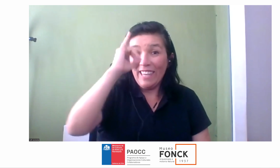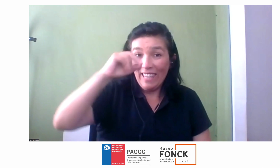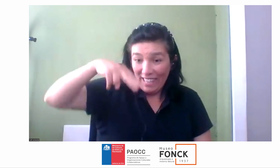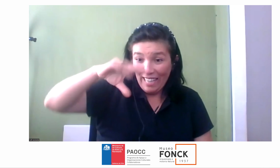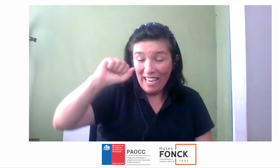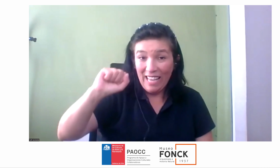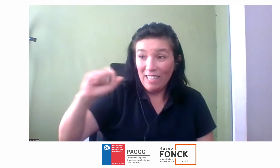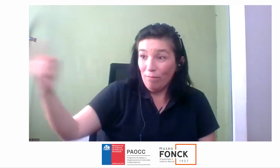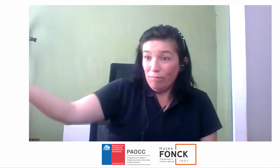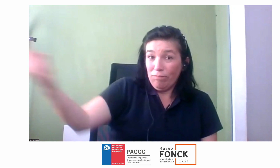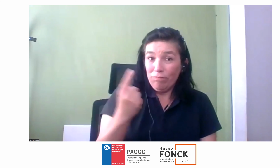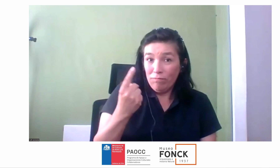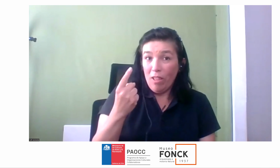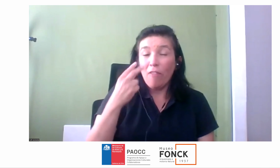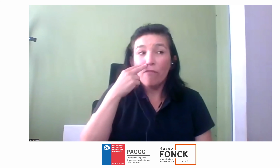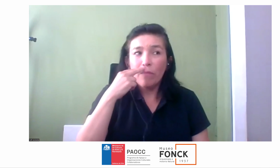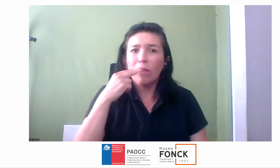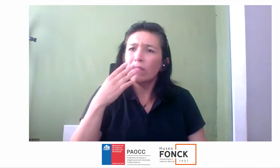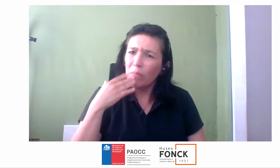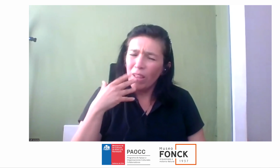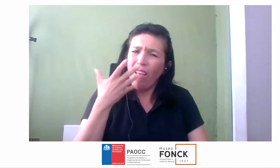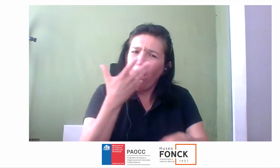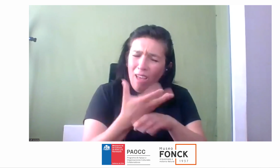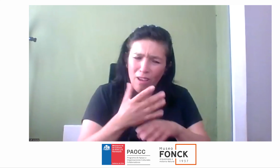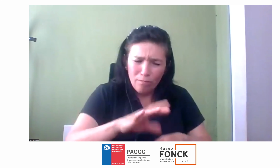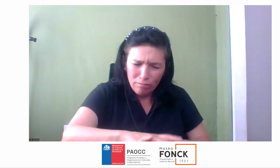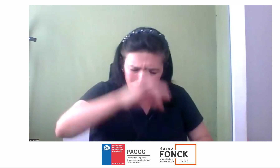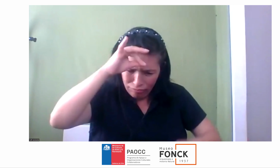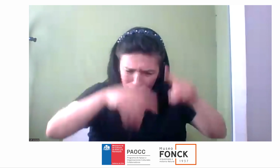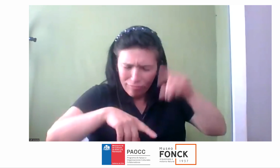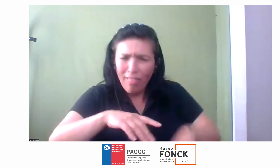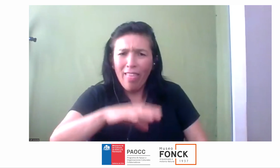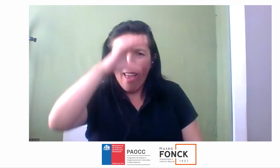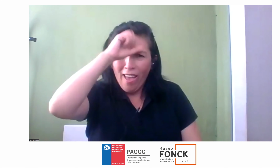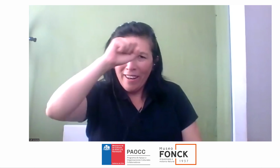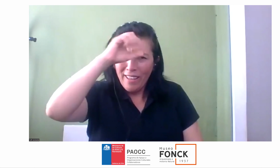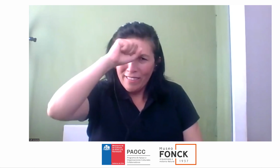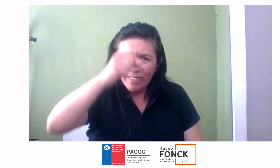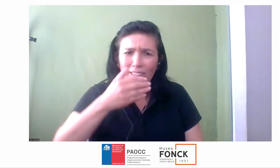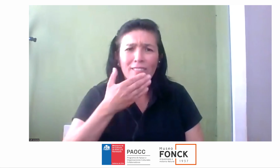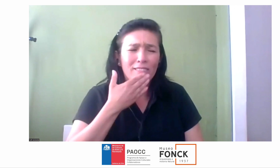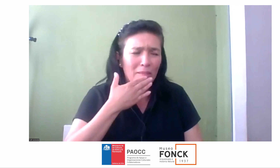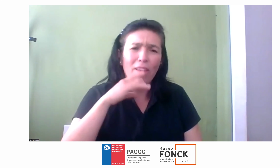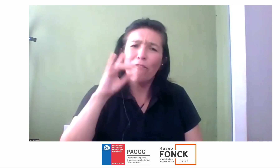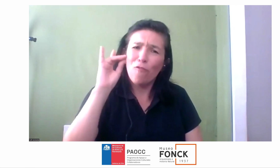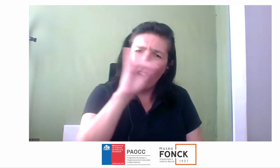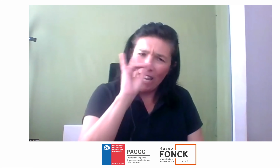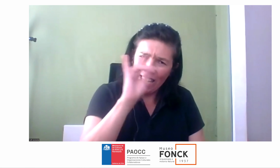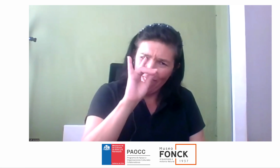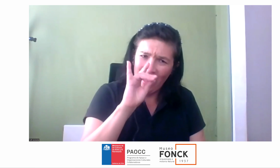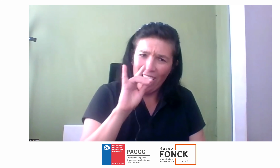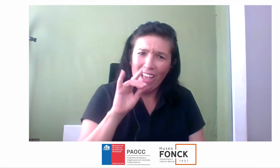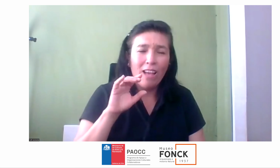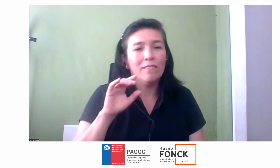ahí se encuentra alfarería del noroeste argentino, se encuentra alfarería de sectores altiplánicos en Bolivia, se